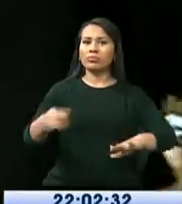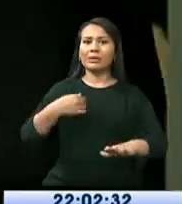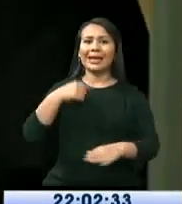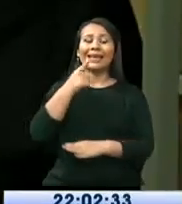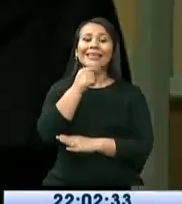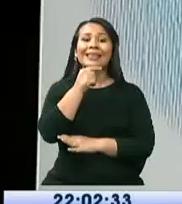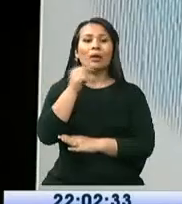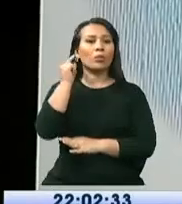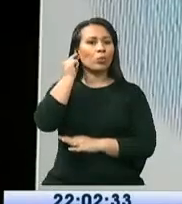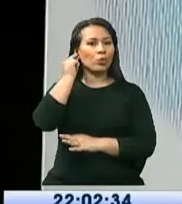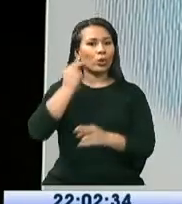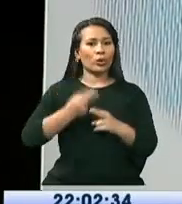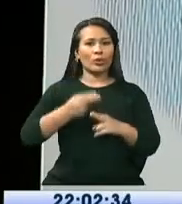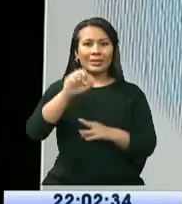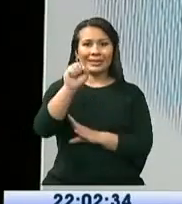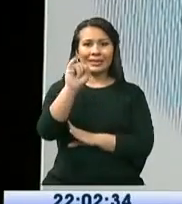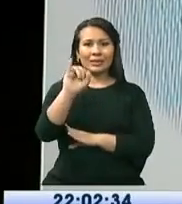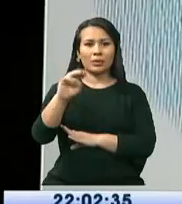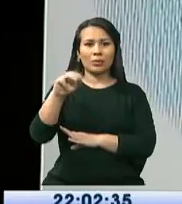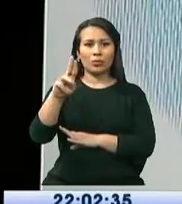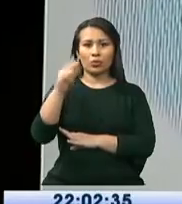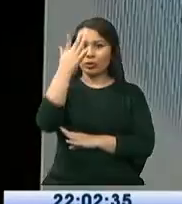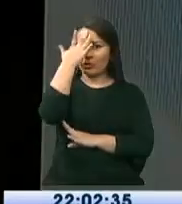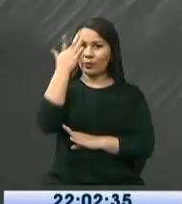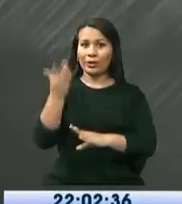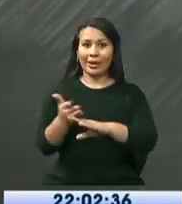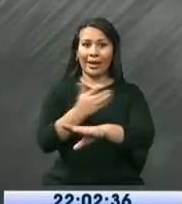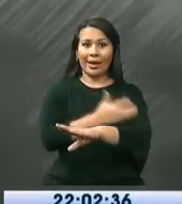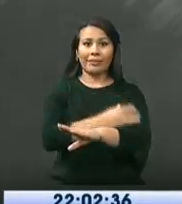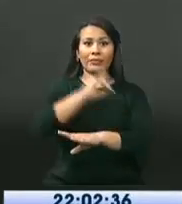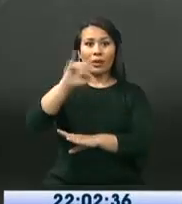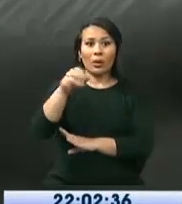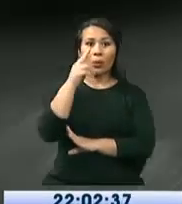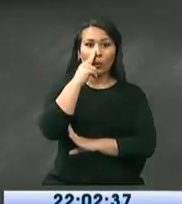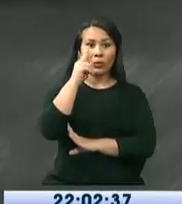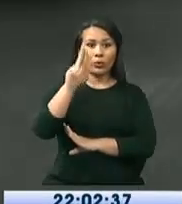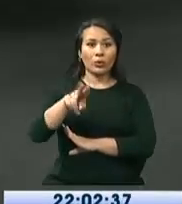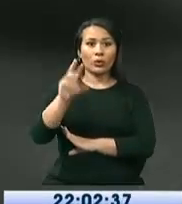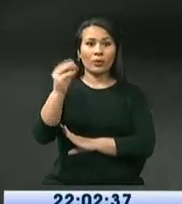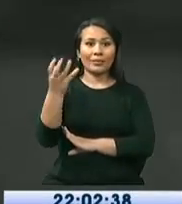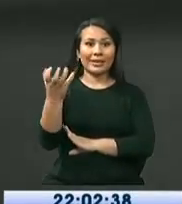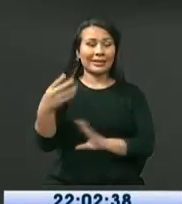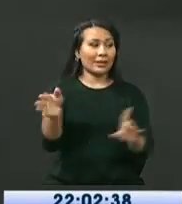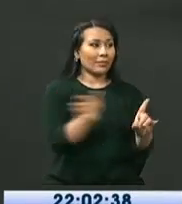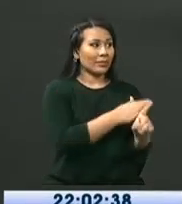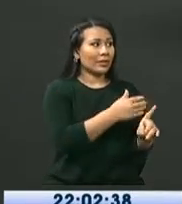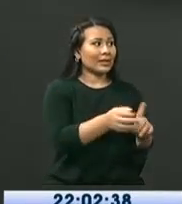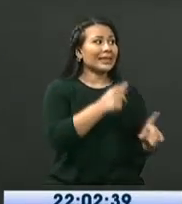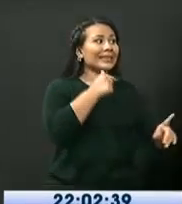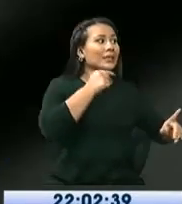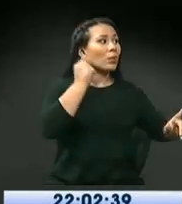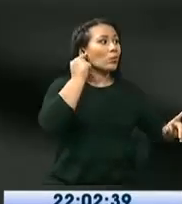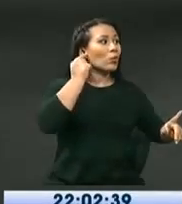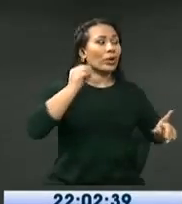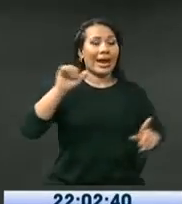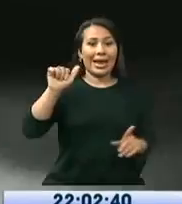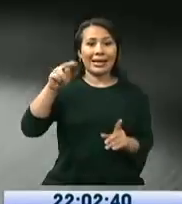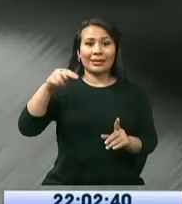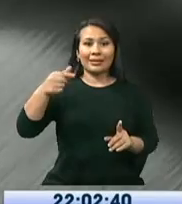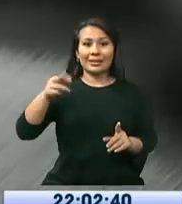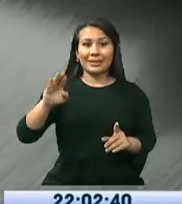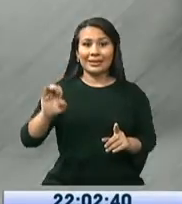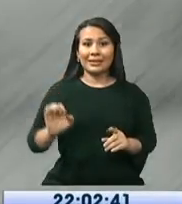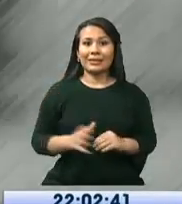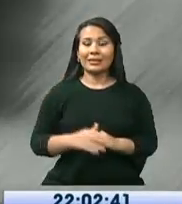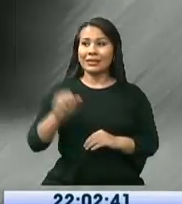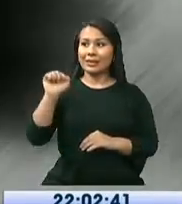L., acusada de agredir brutalmente en junio del 2015 a la modelo Angie S. De acuerdo con un boletín emitido por